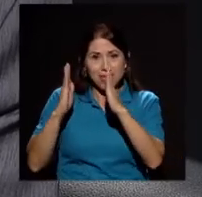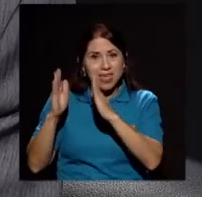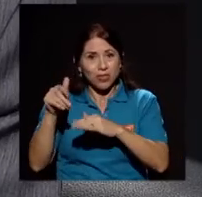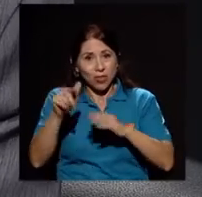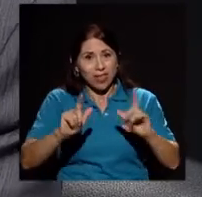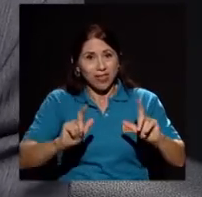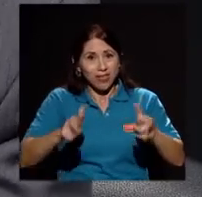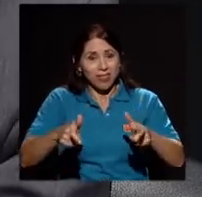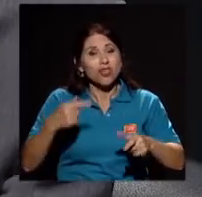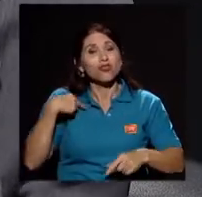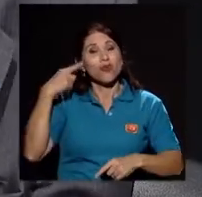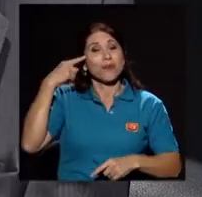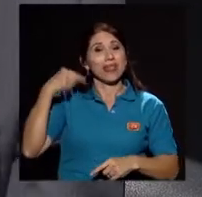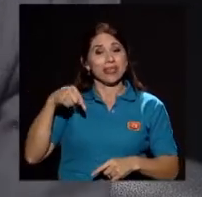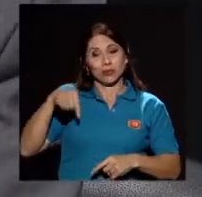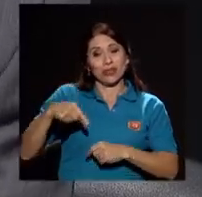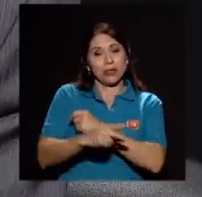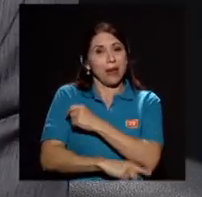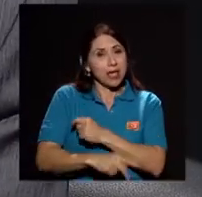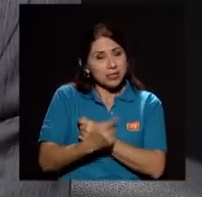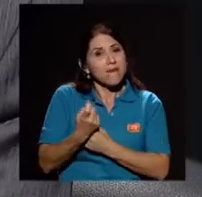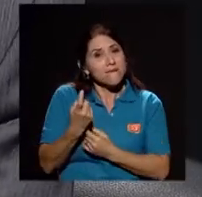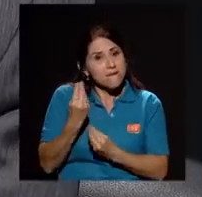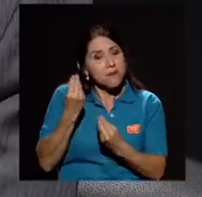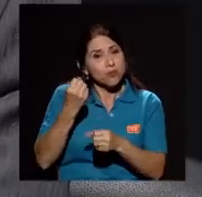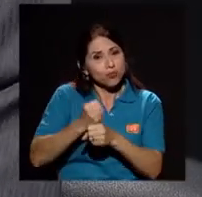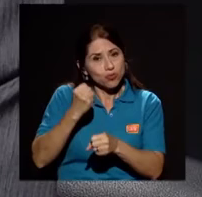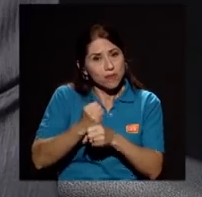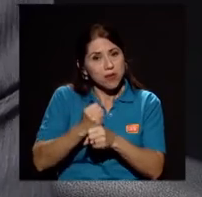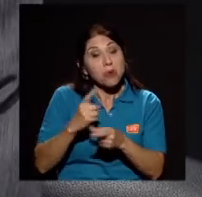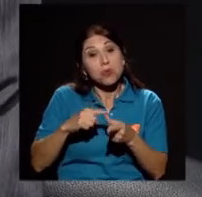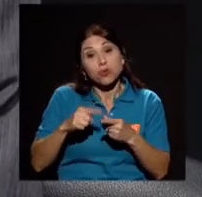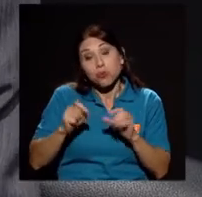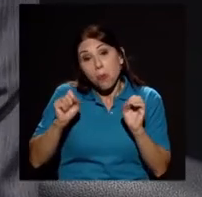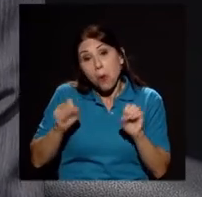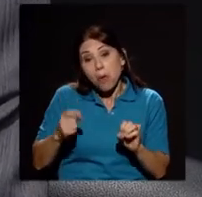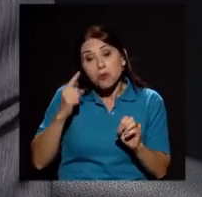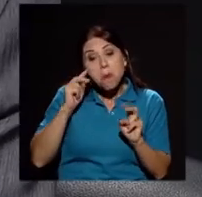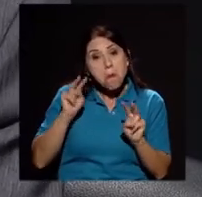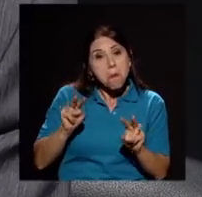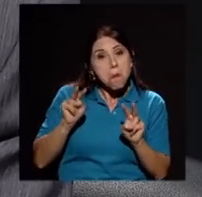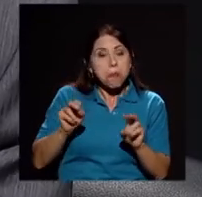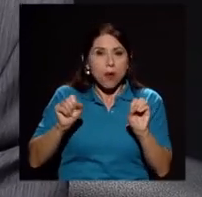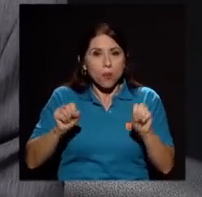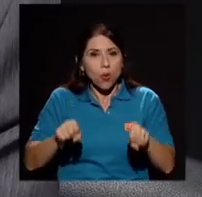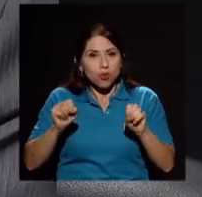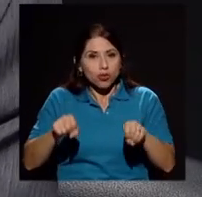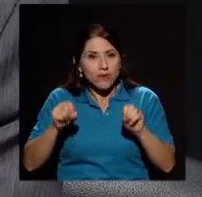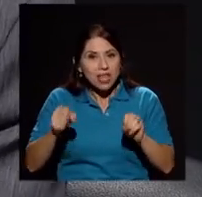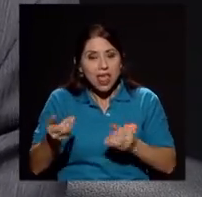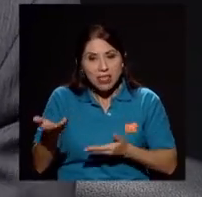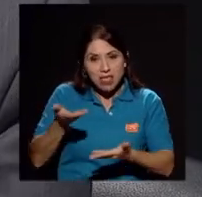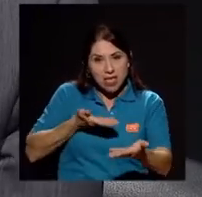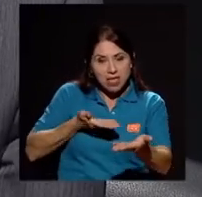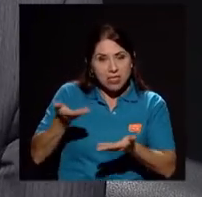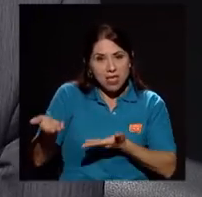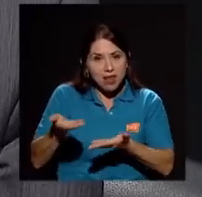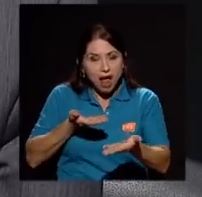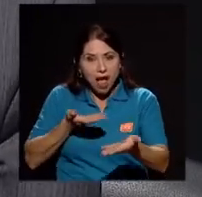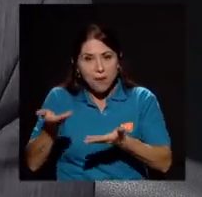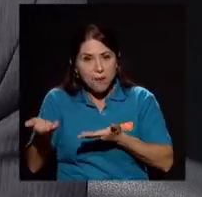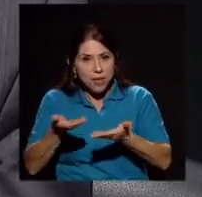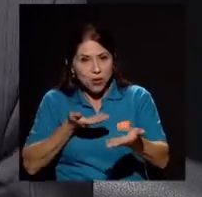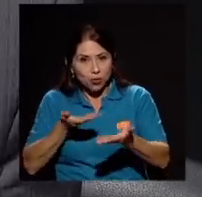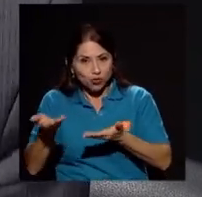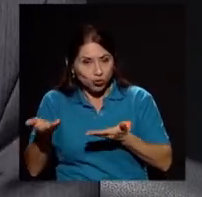entonces podemos a explorar la posibilidad de intercambios de